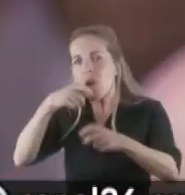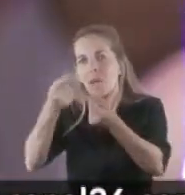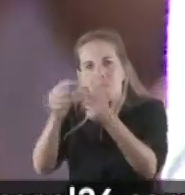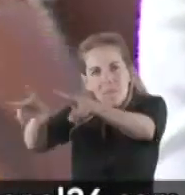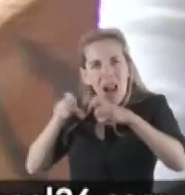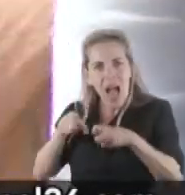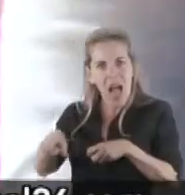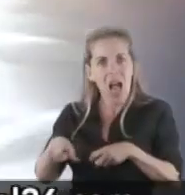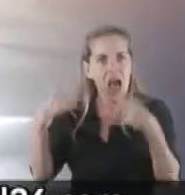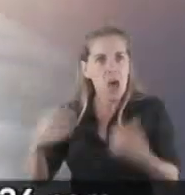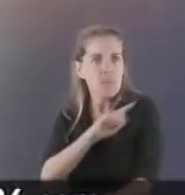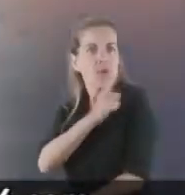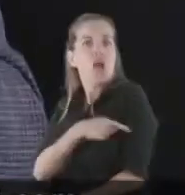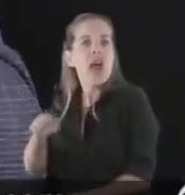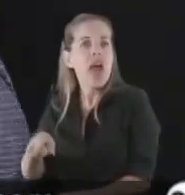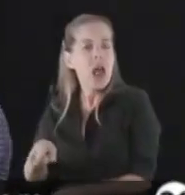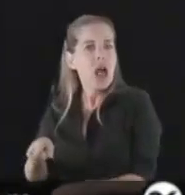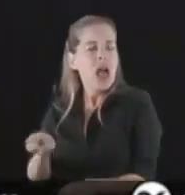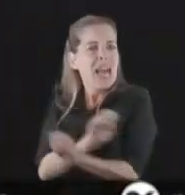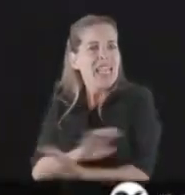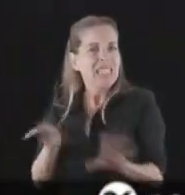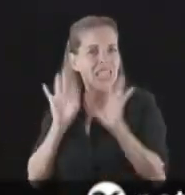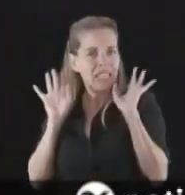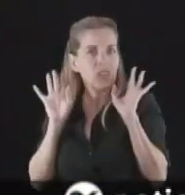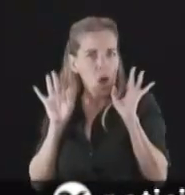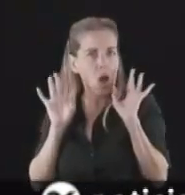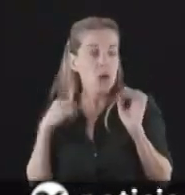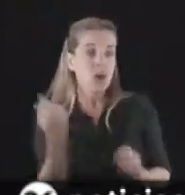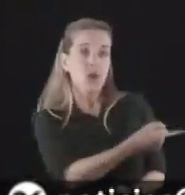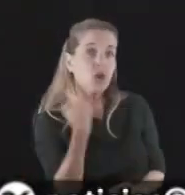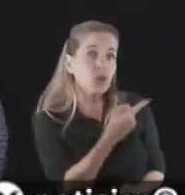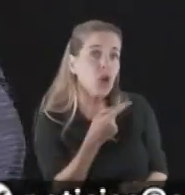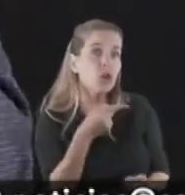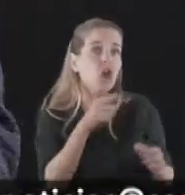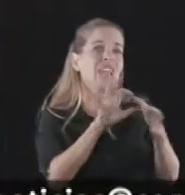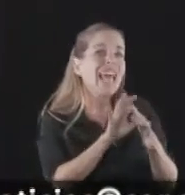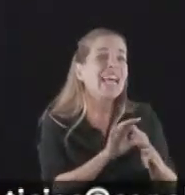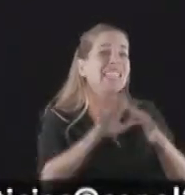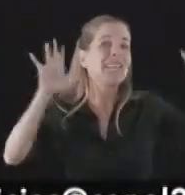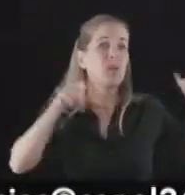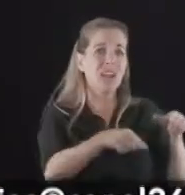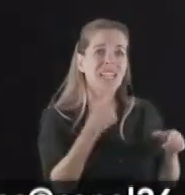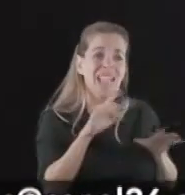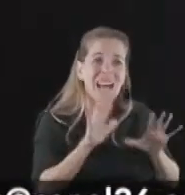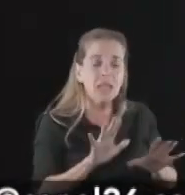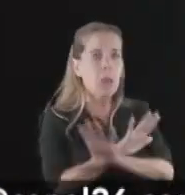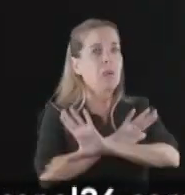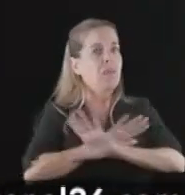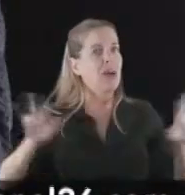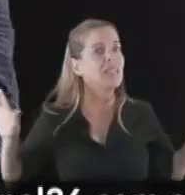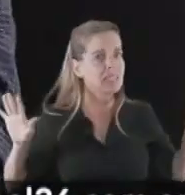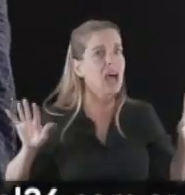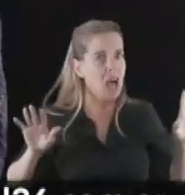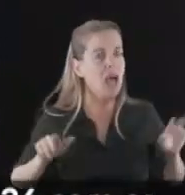perverso, es un poder odioso, que además nosotros, en democracia, no debemos permitir que existan.